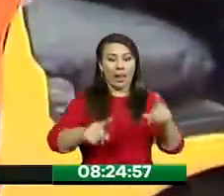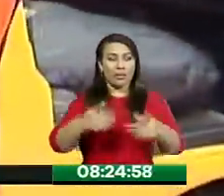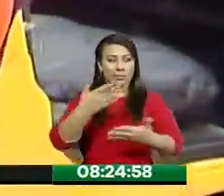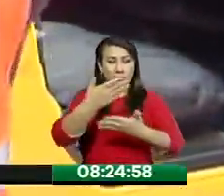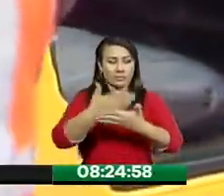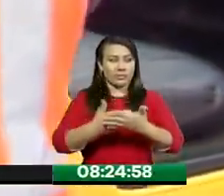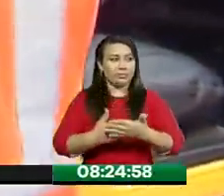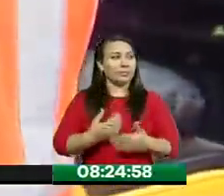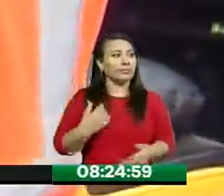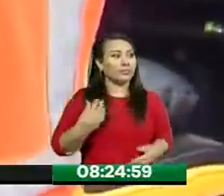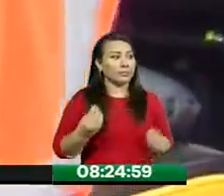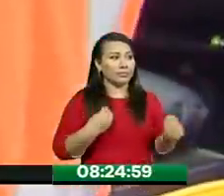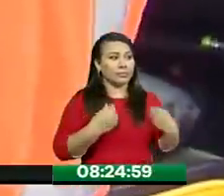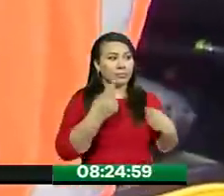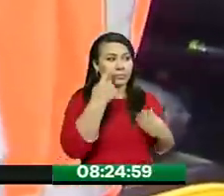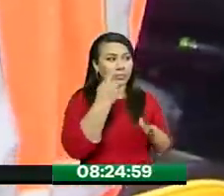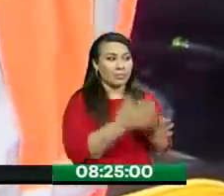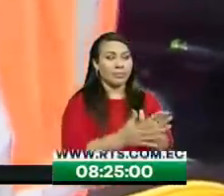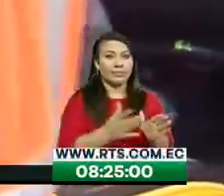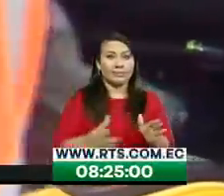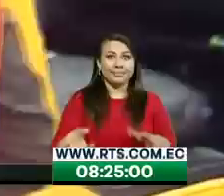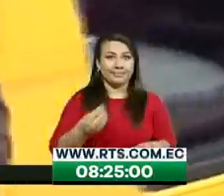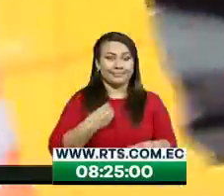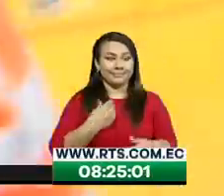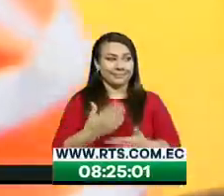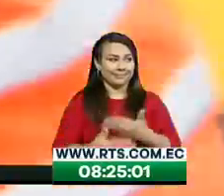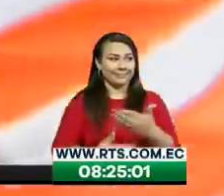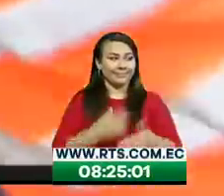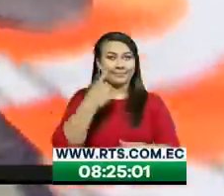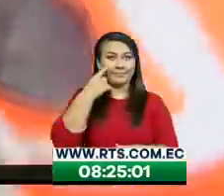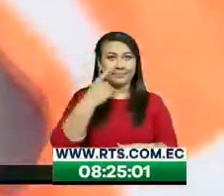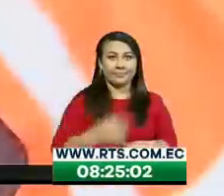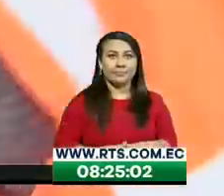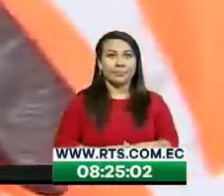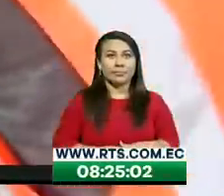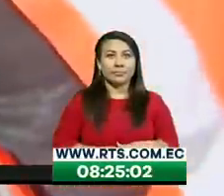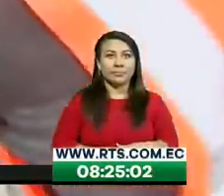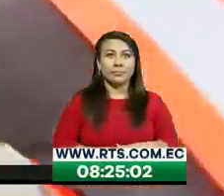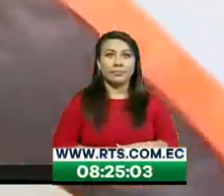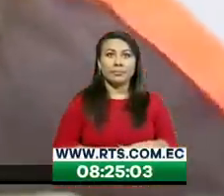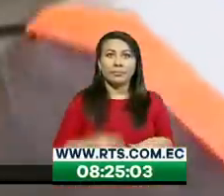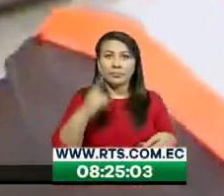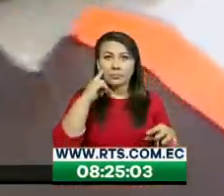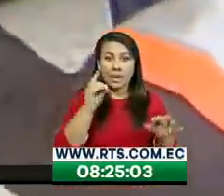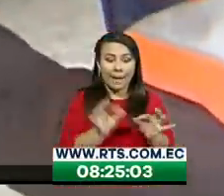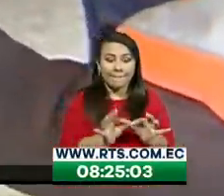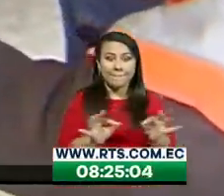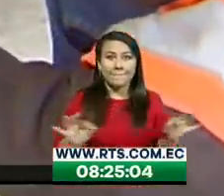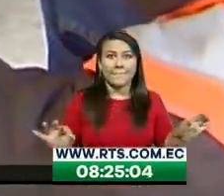había tomado veneno una vez nada más, ahí no sé. Informó José Morales.